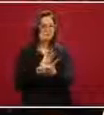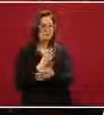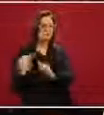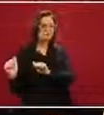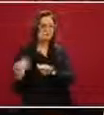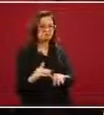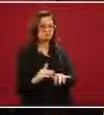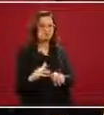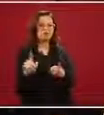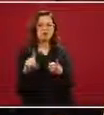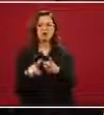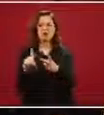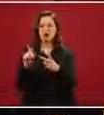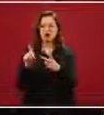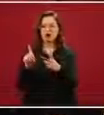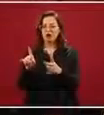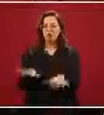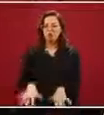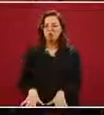inundaciones,